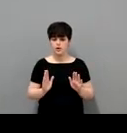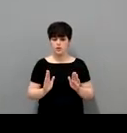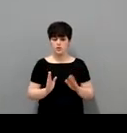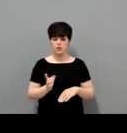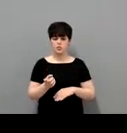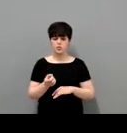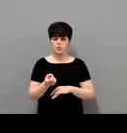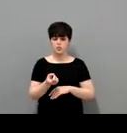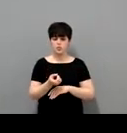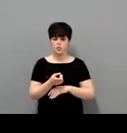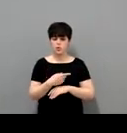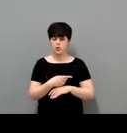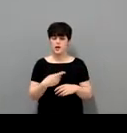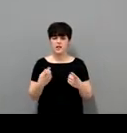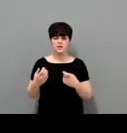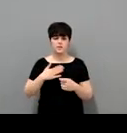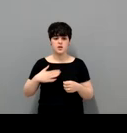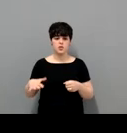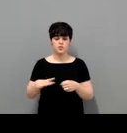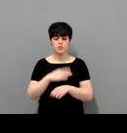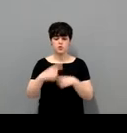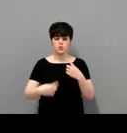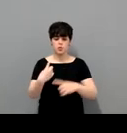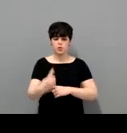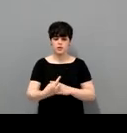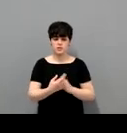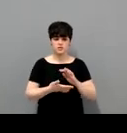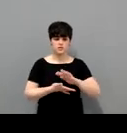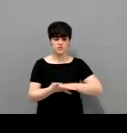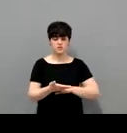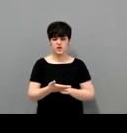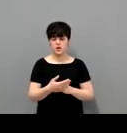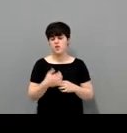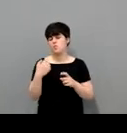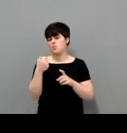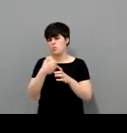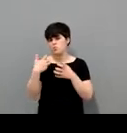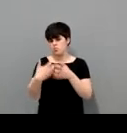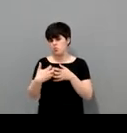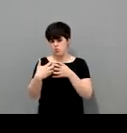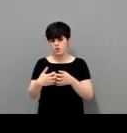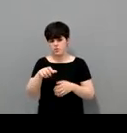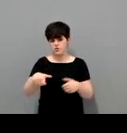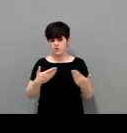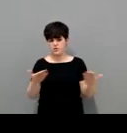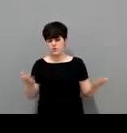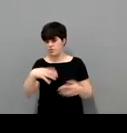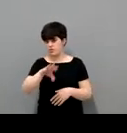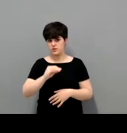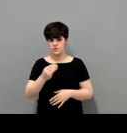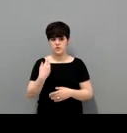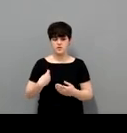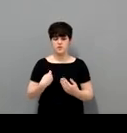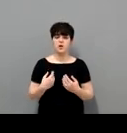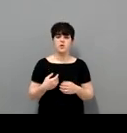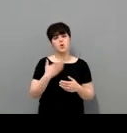dan, cubrir mis necesidades diarias es una pelea. La gente no lo entiende. Muchos necesitamos que sean nuestros pies,